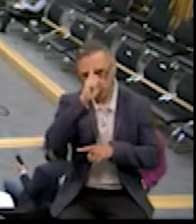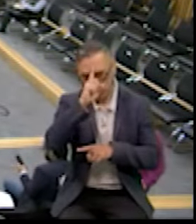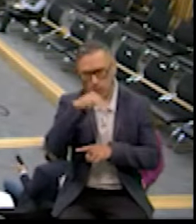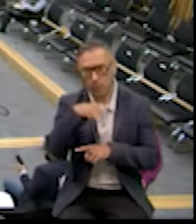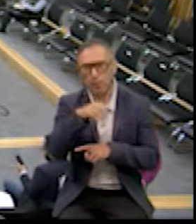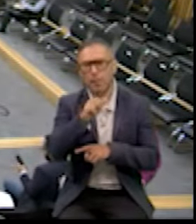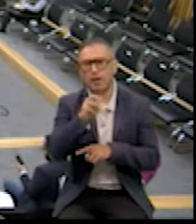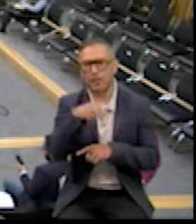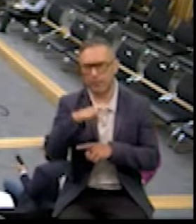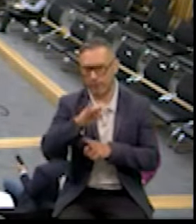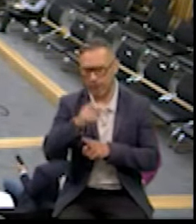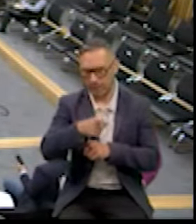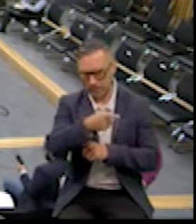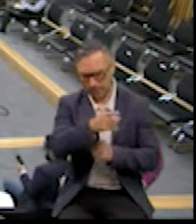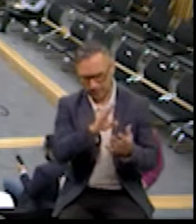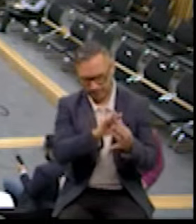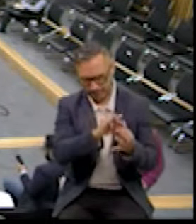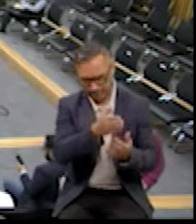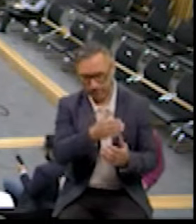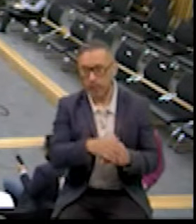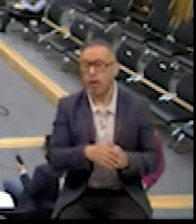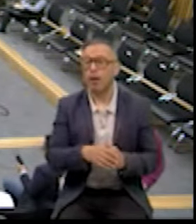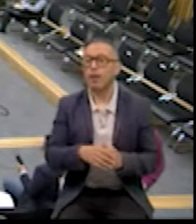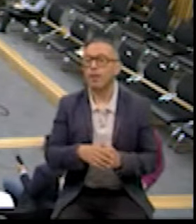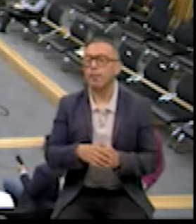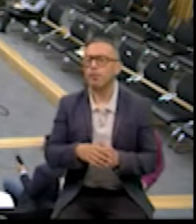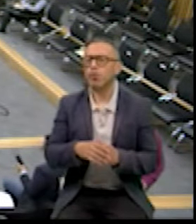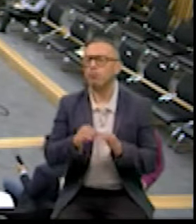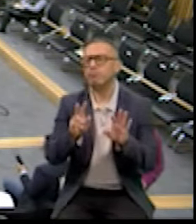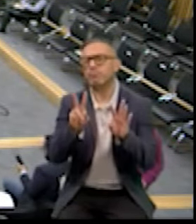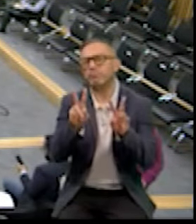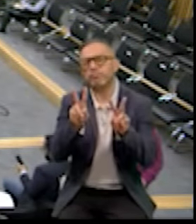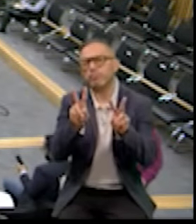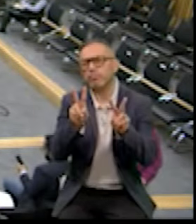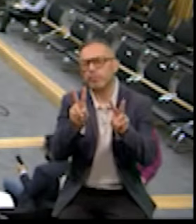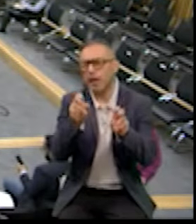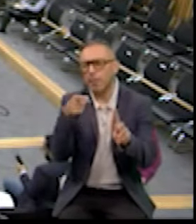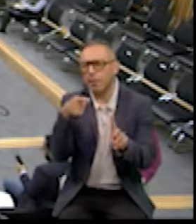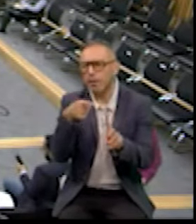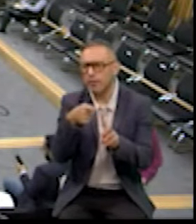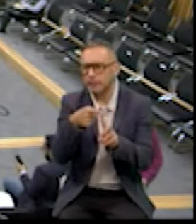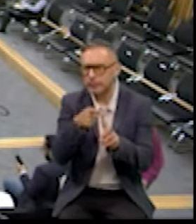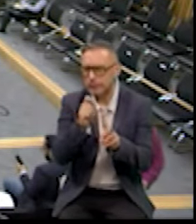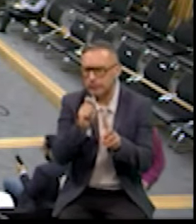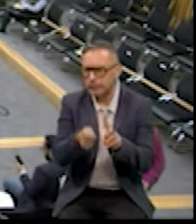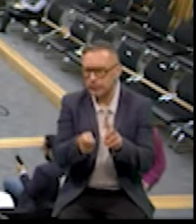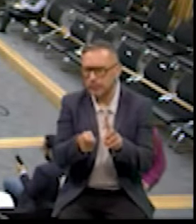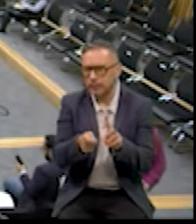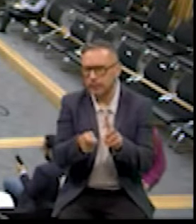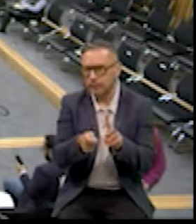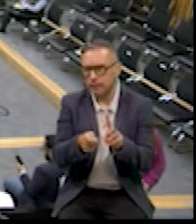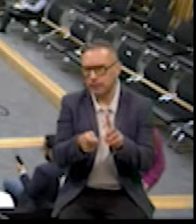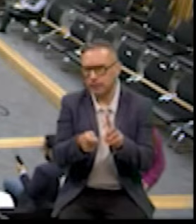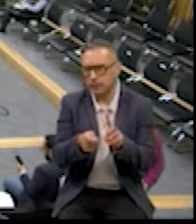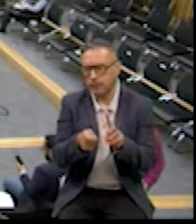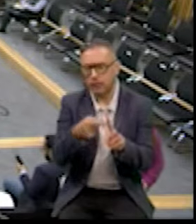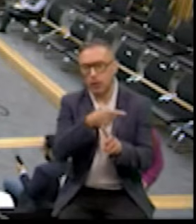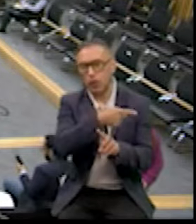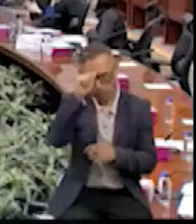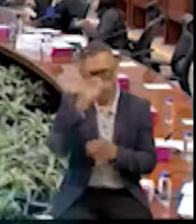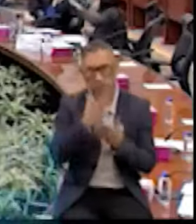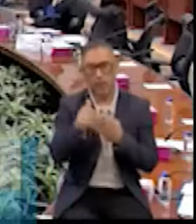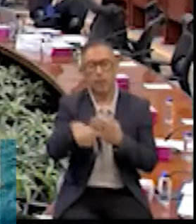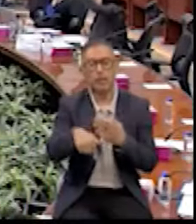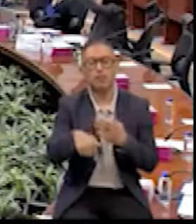será finalmente el gobernador interino? Ese es un tema central que podría disuadir a Samuel García de ir finalmente. Si al final las